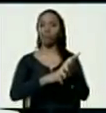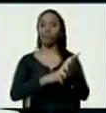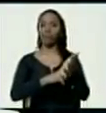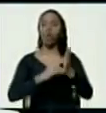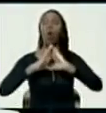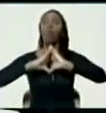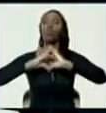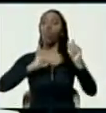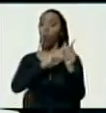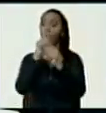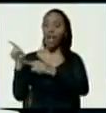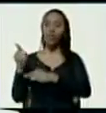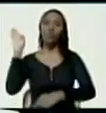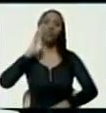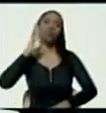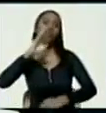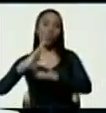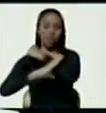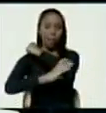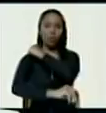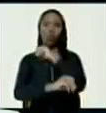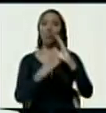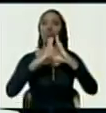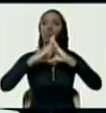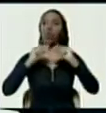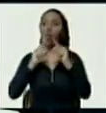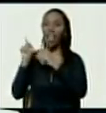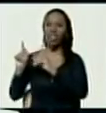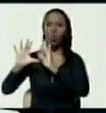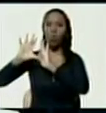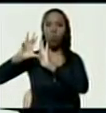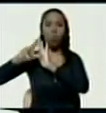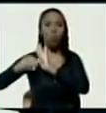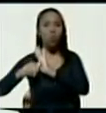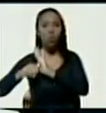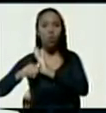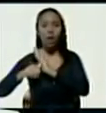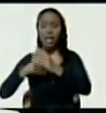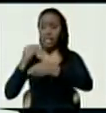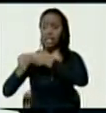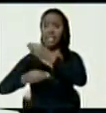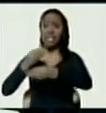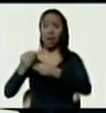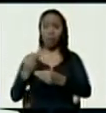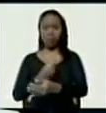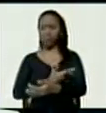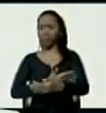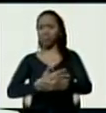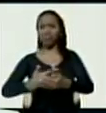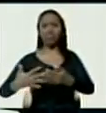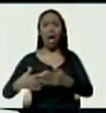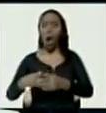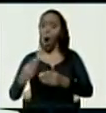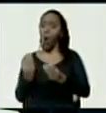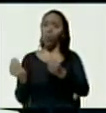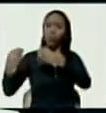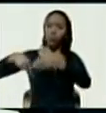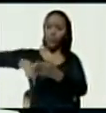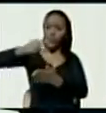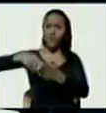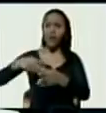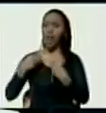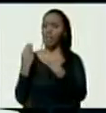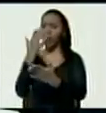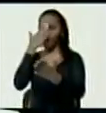Todos estos corruptos, todos estos ladrones que se hicieron millonarios con contratos que directamente les otorgó